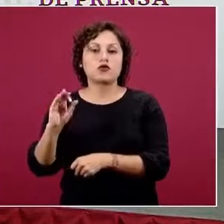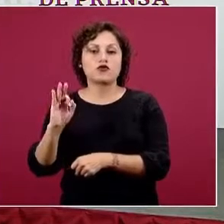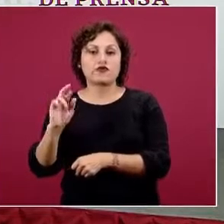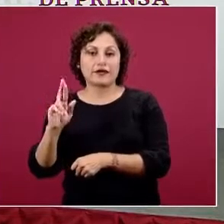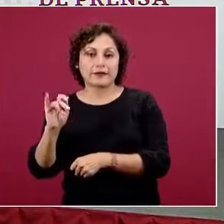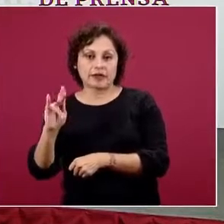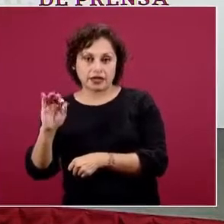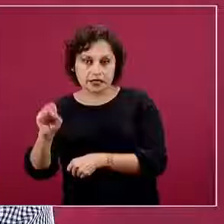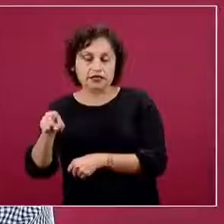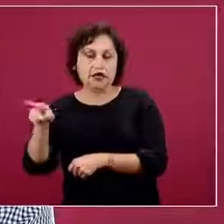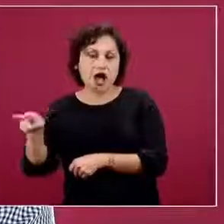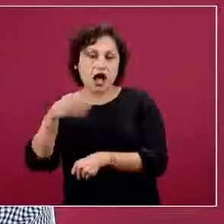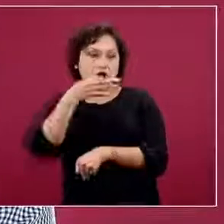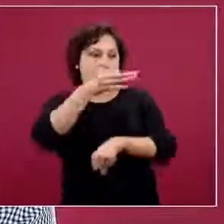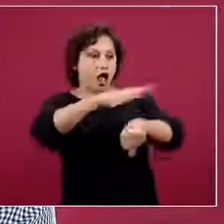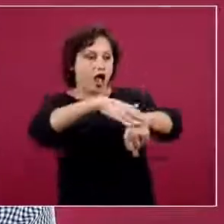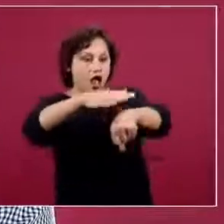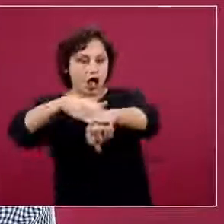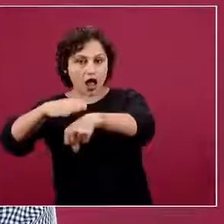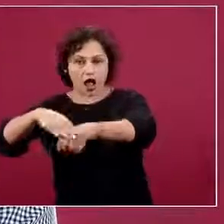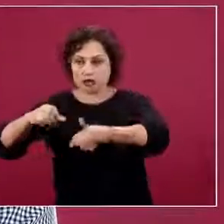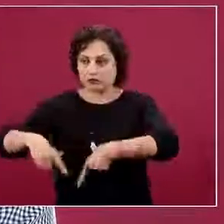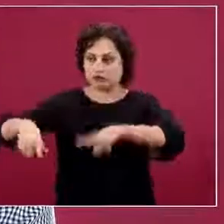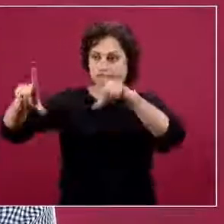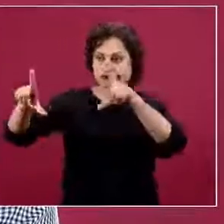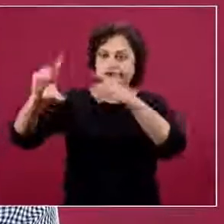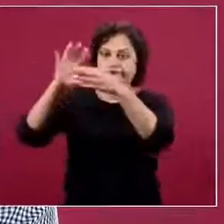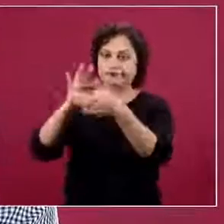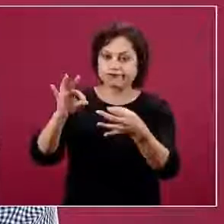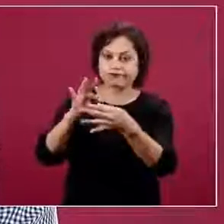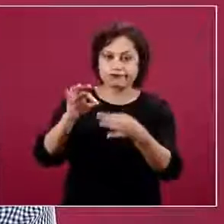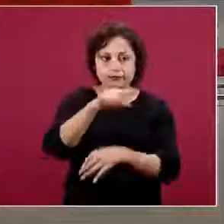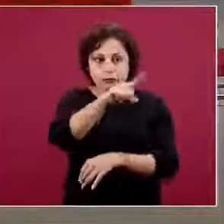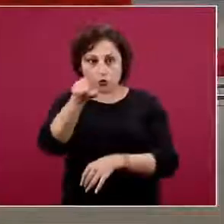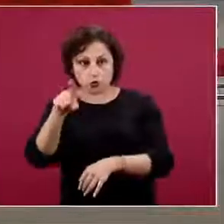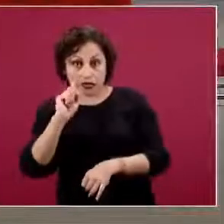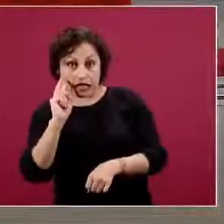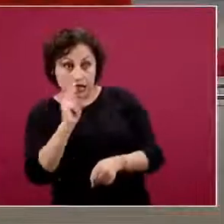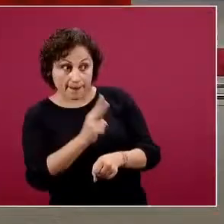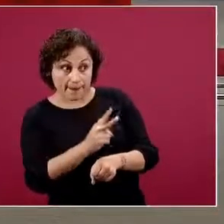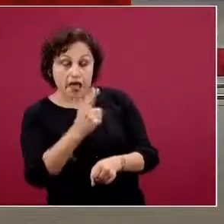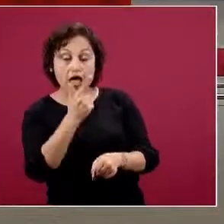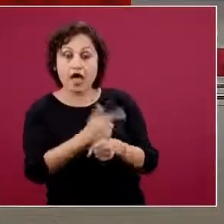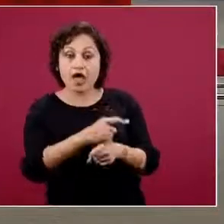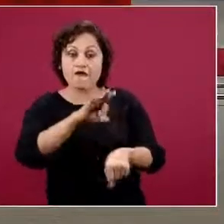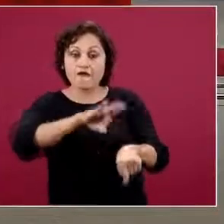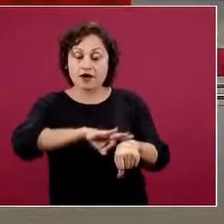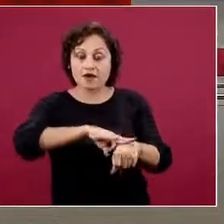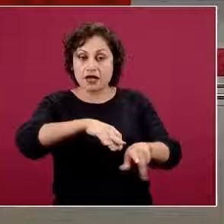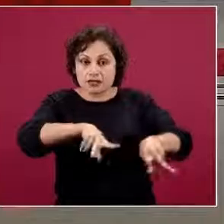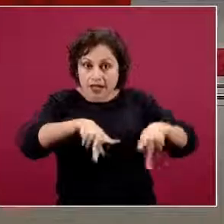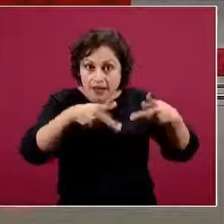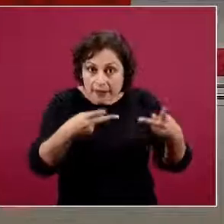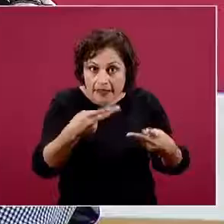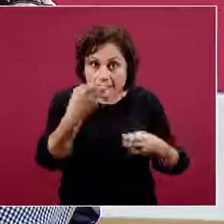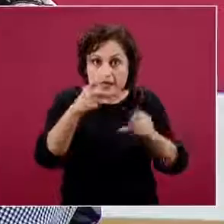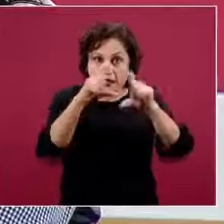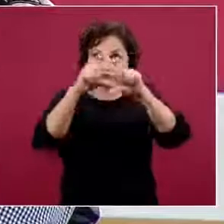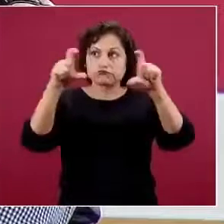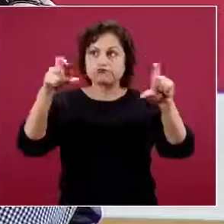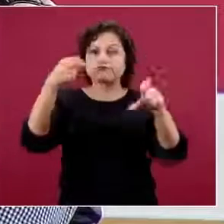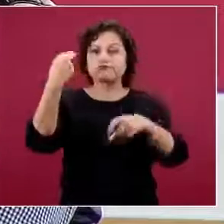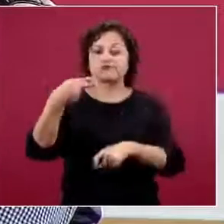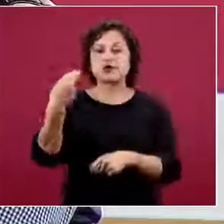un enlace en donde cualquier persona que identifique que alguien le está queriendo vender este medicamento pueda hacer